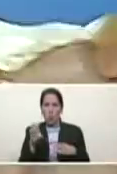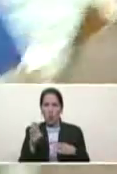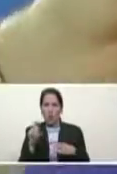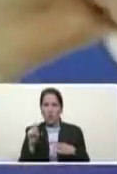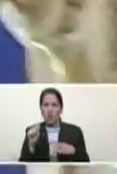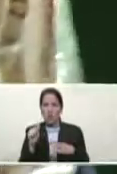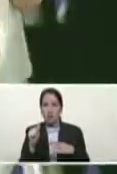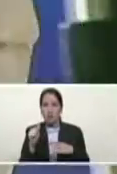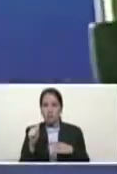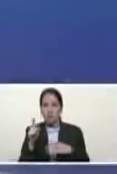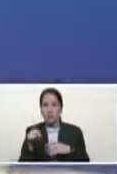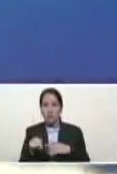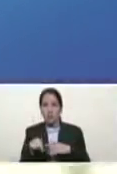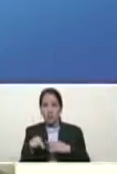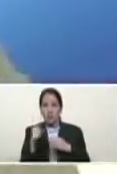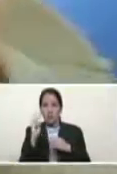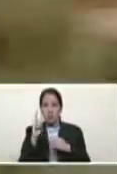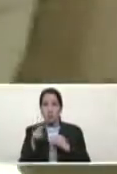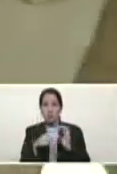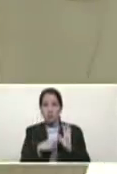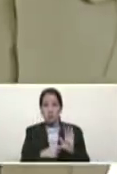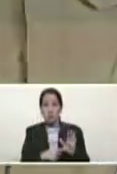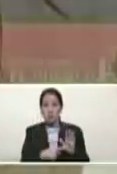Perfecto, llévenla por allá para que las vayan preparando, pues.